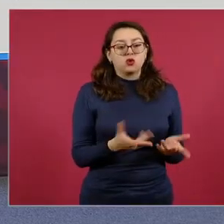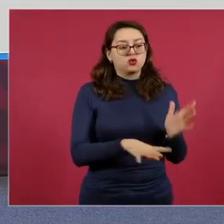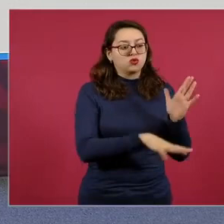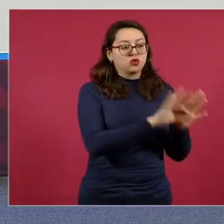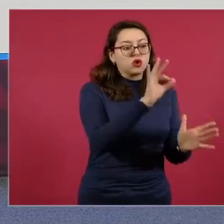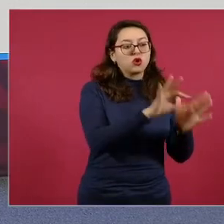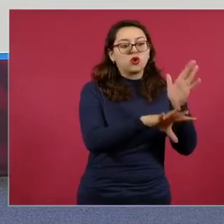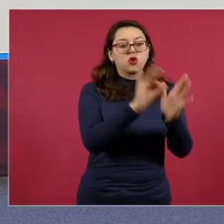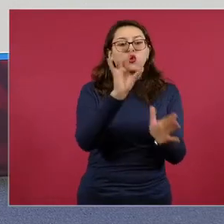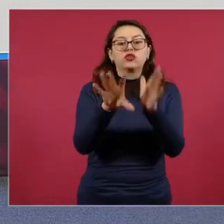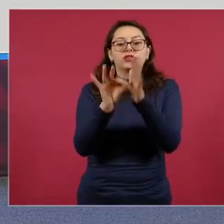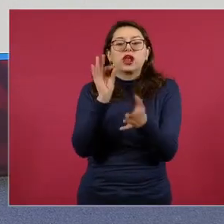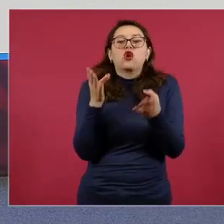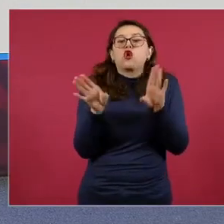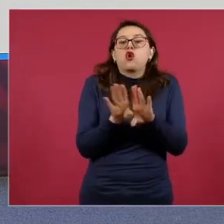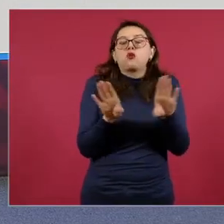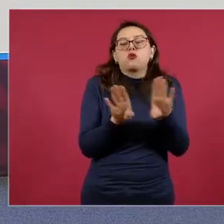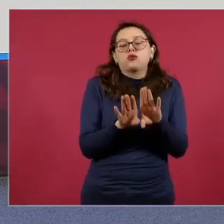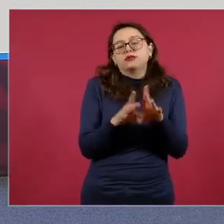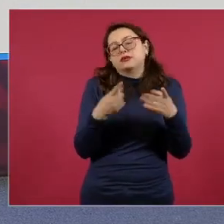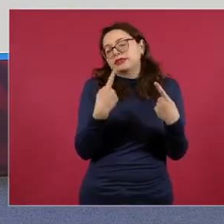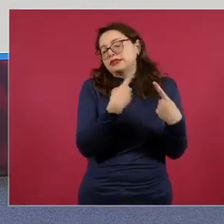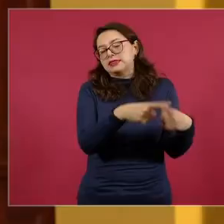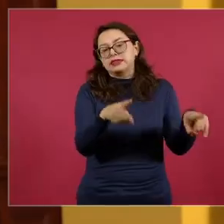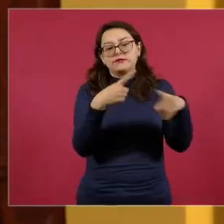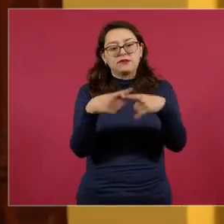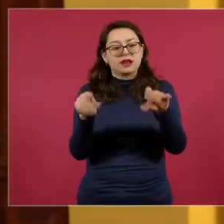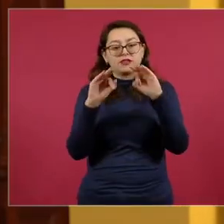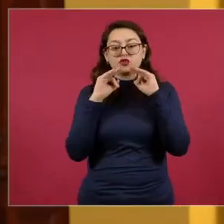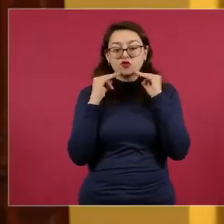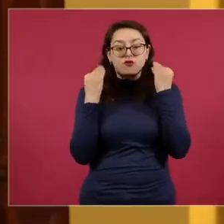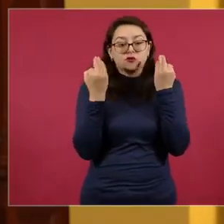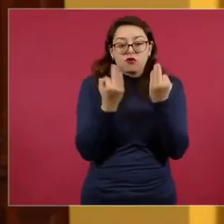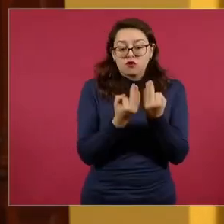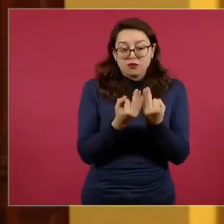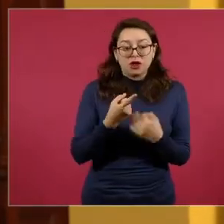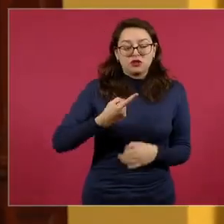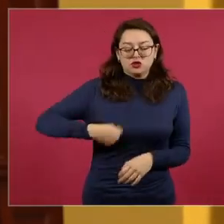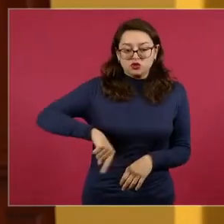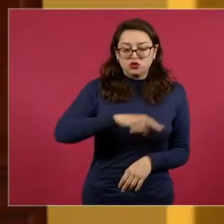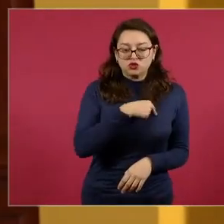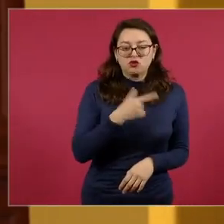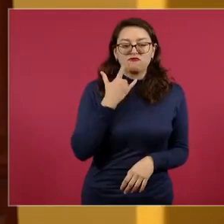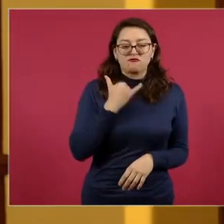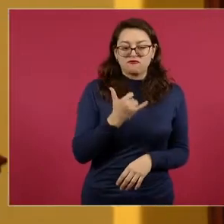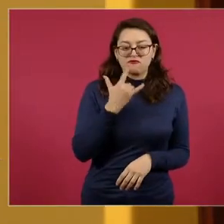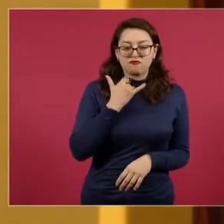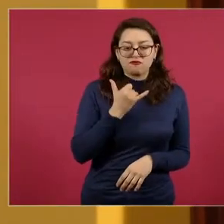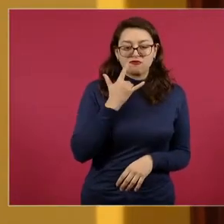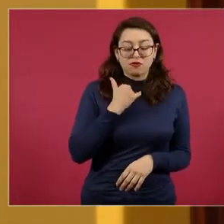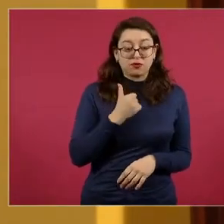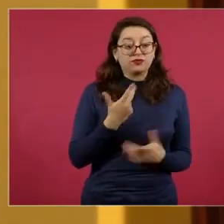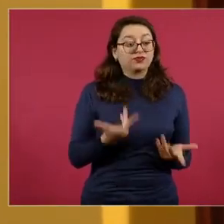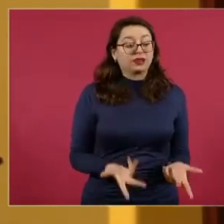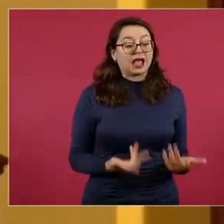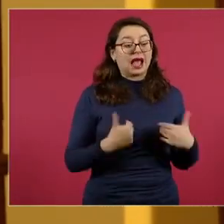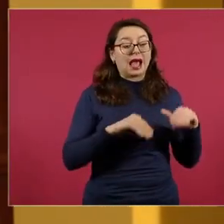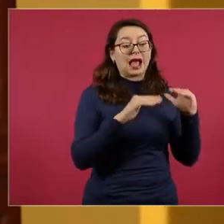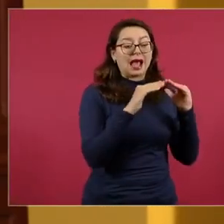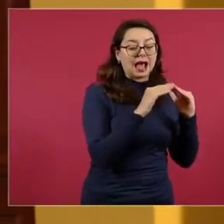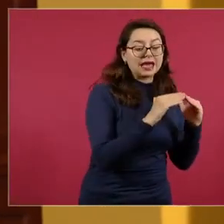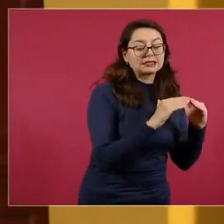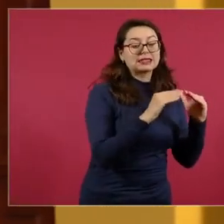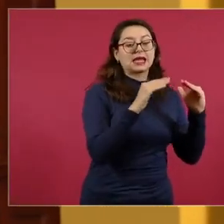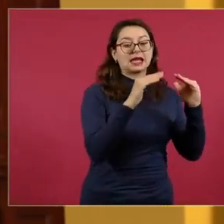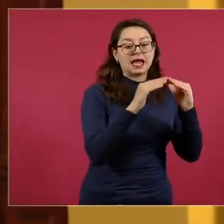por diferentes métodos. Una y donde hemos hecho un esfuerzo mayúsculo es la visita casa por casa, ir